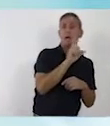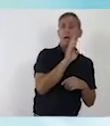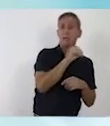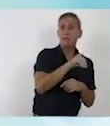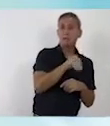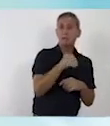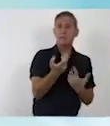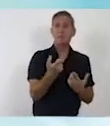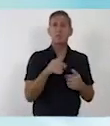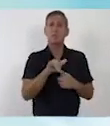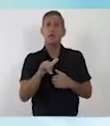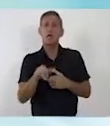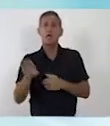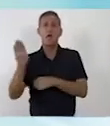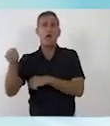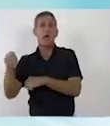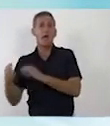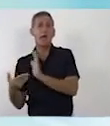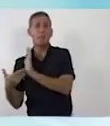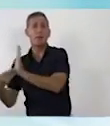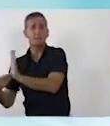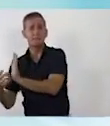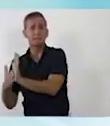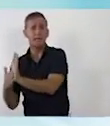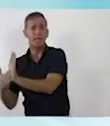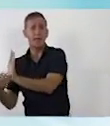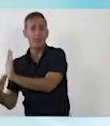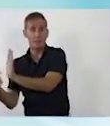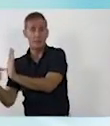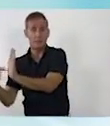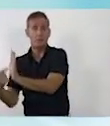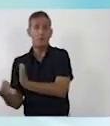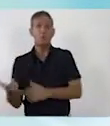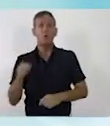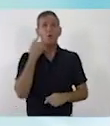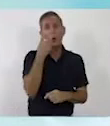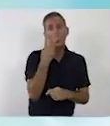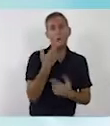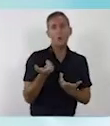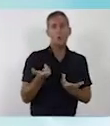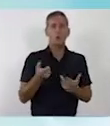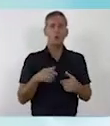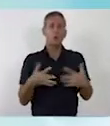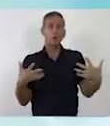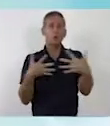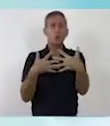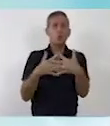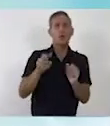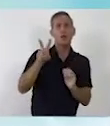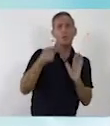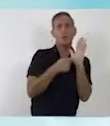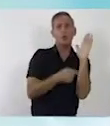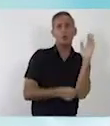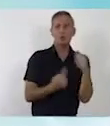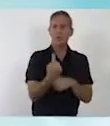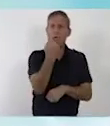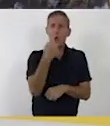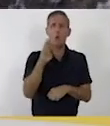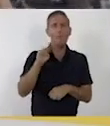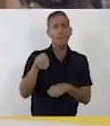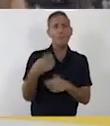ser igual a la masa de muestra cuando, como lo ven en el cociente, la cantidad de sustancia corresponda al valor de 1